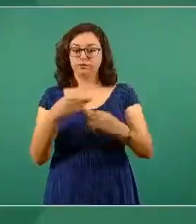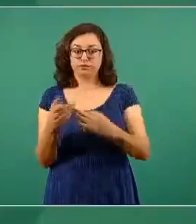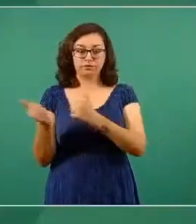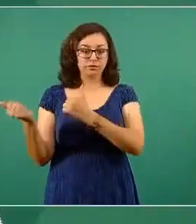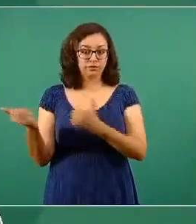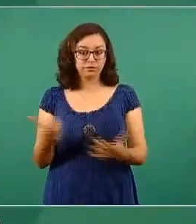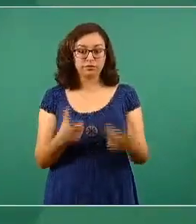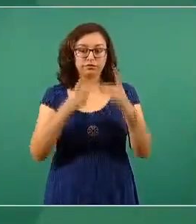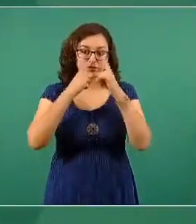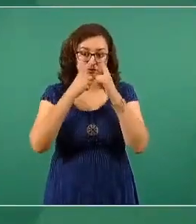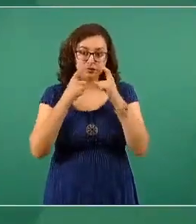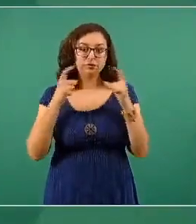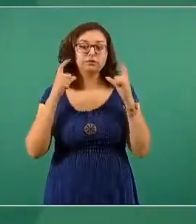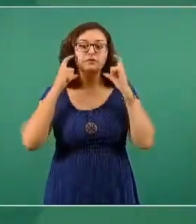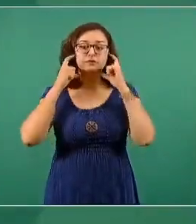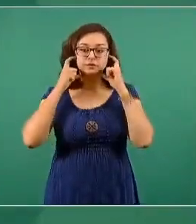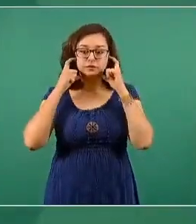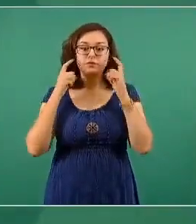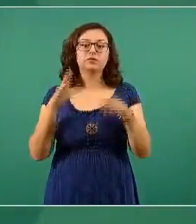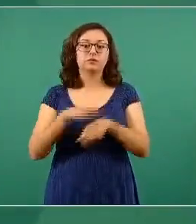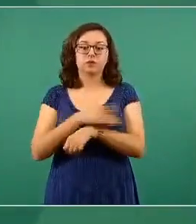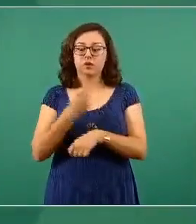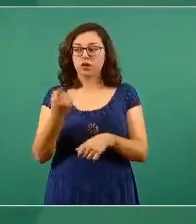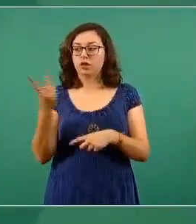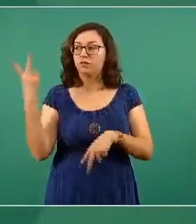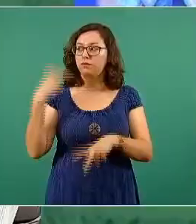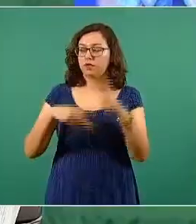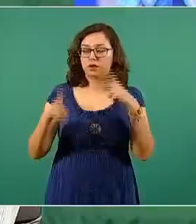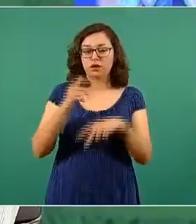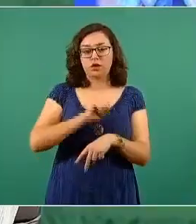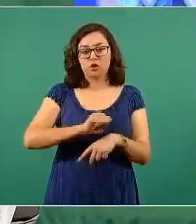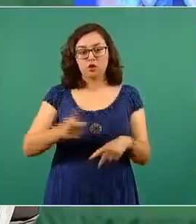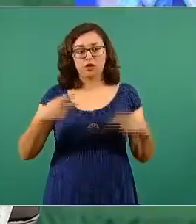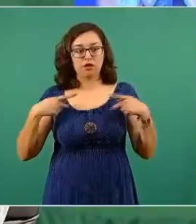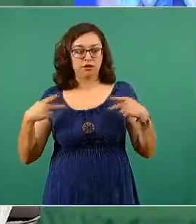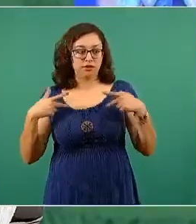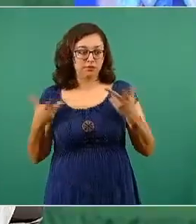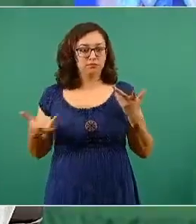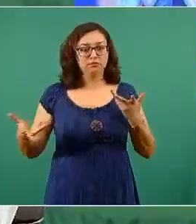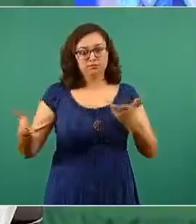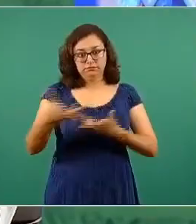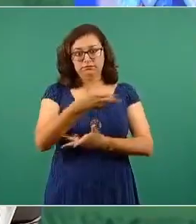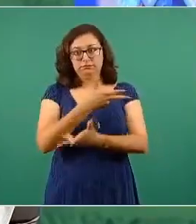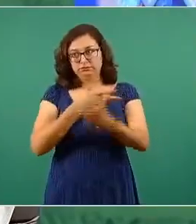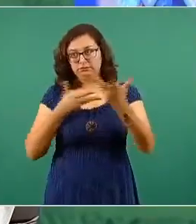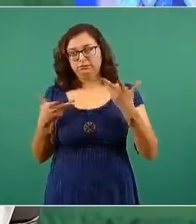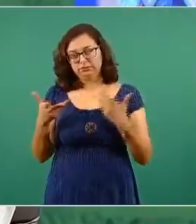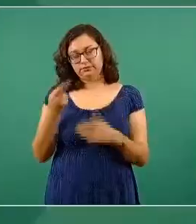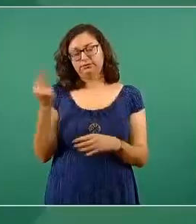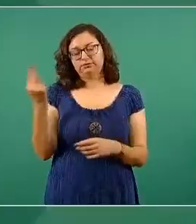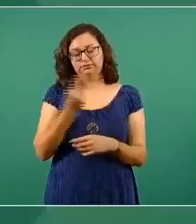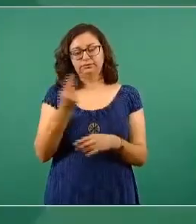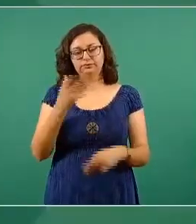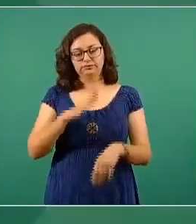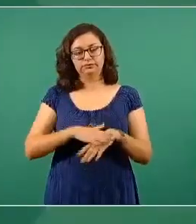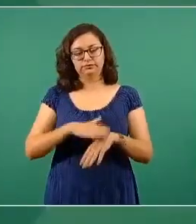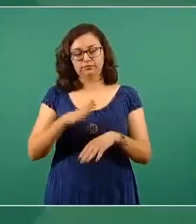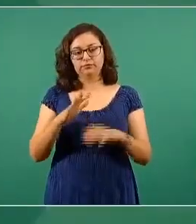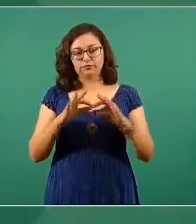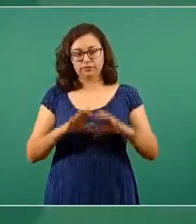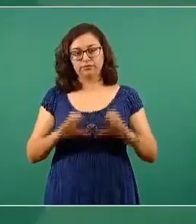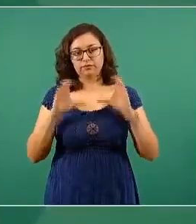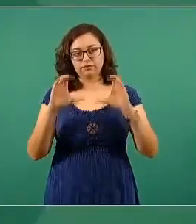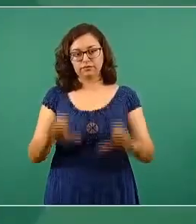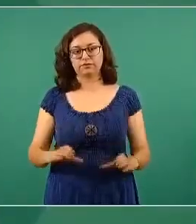de espacios, porque vamos a estar en interacción con otras personas y entonces esto obviamente va a limitar